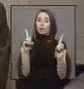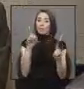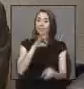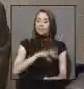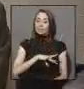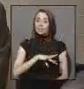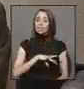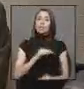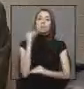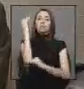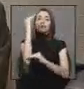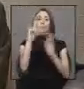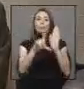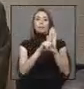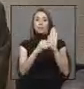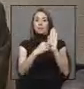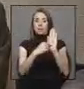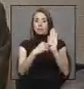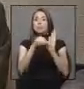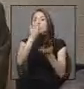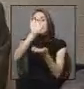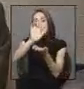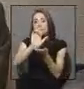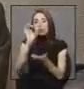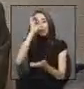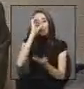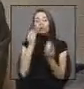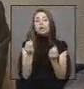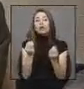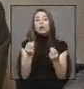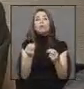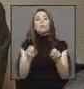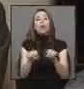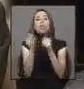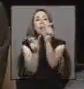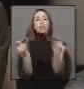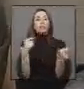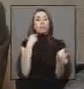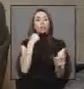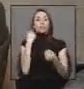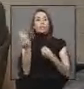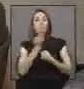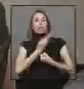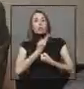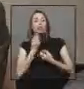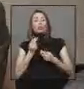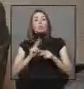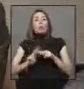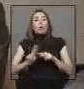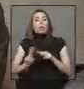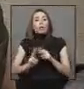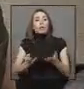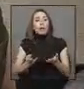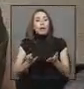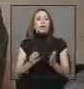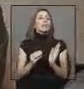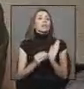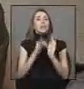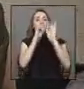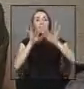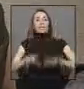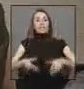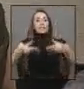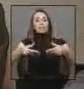el imperio del derecho, el Estado ha buscado reparar el daño causado a las víctimas de la tortura, que de acuerdo al informe